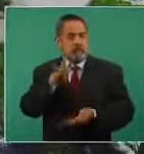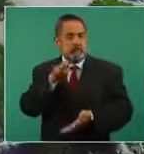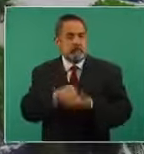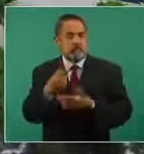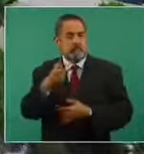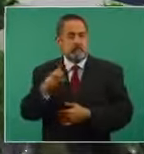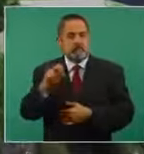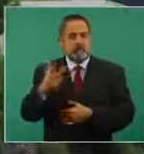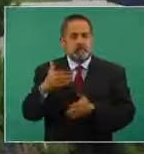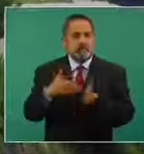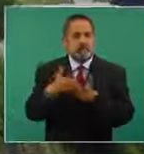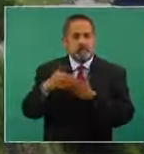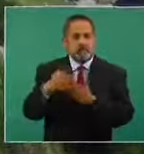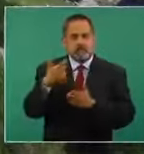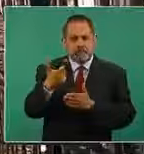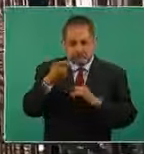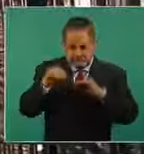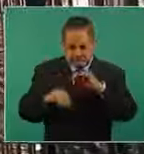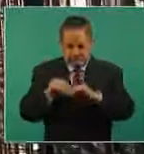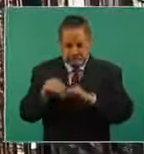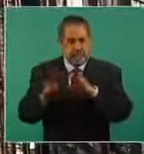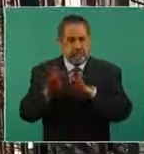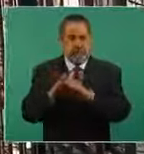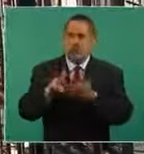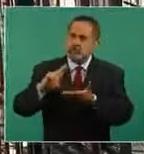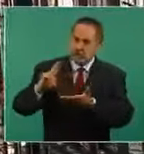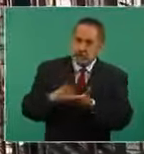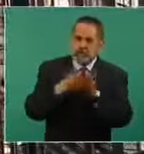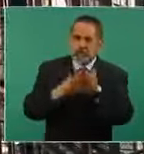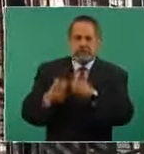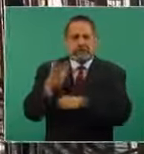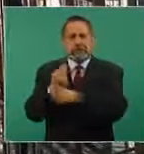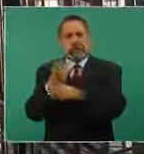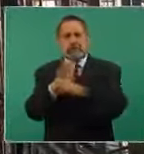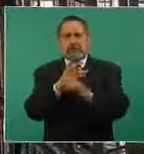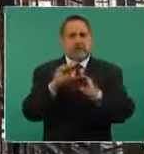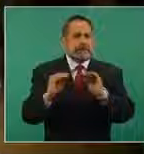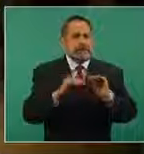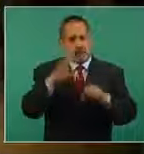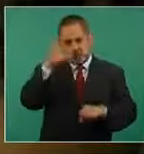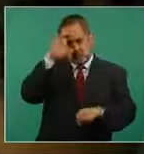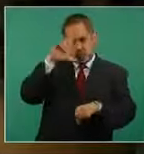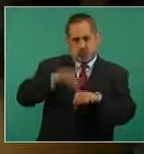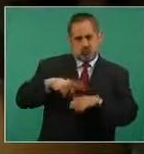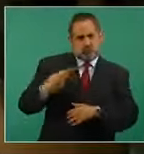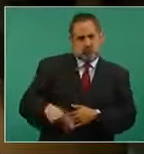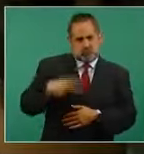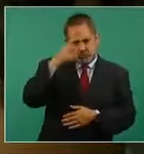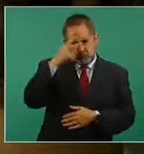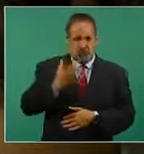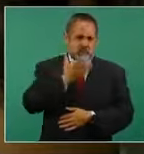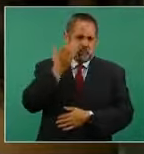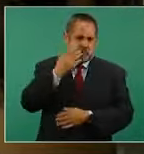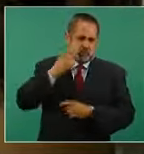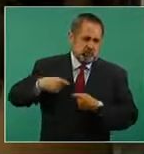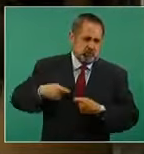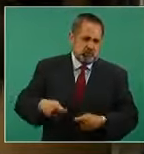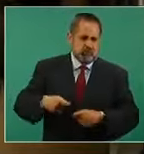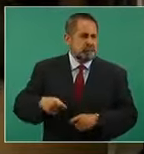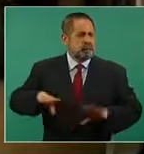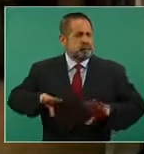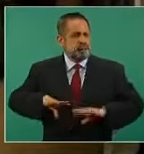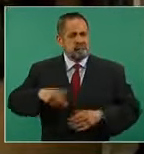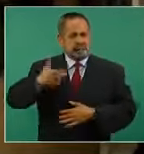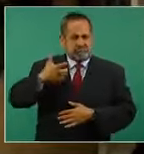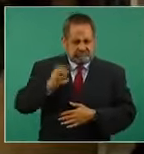208 millones de pesos en recuperar recintos emblemáticos para la cultura las tradiciones y la identidad de